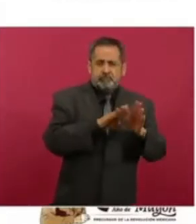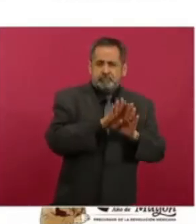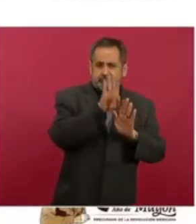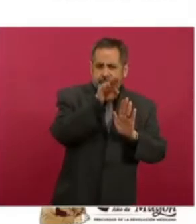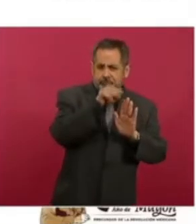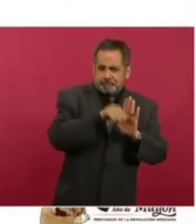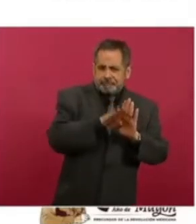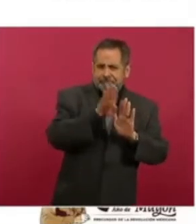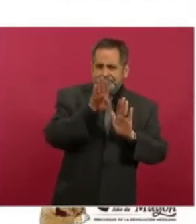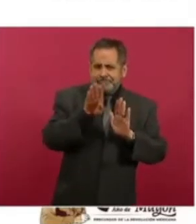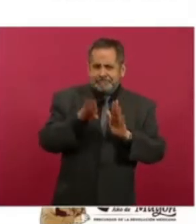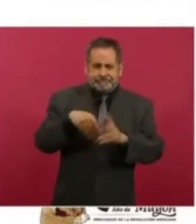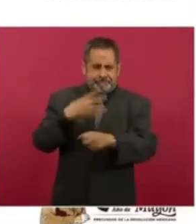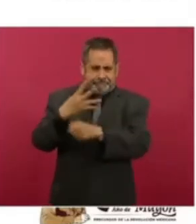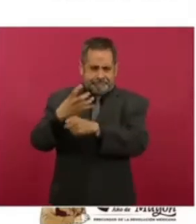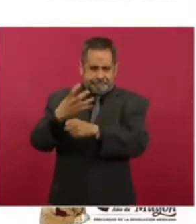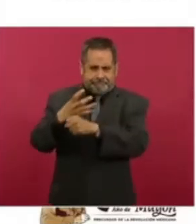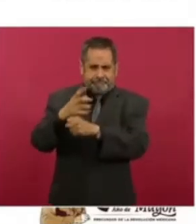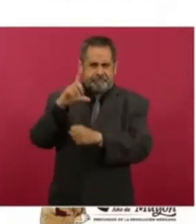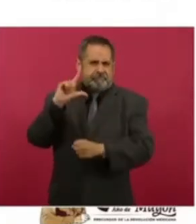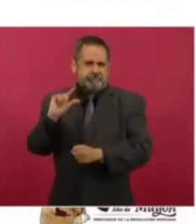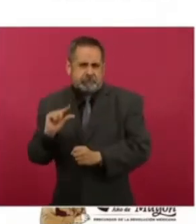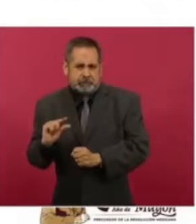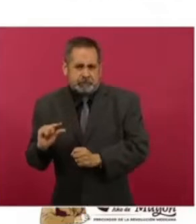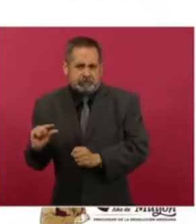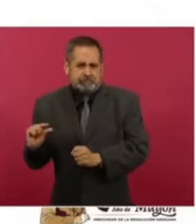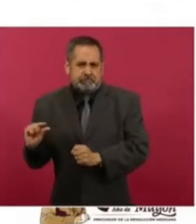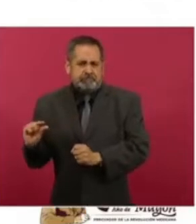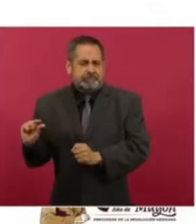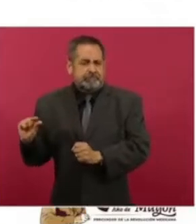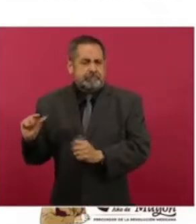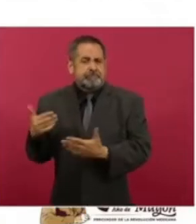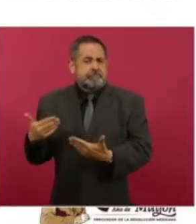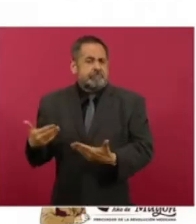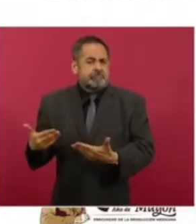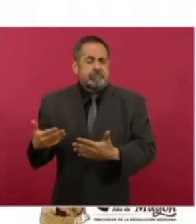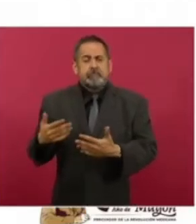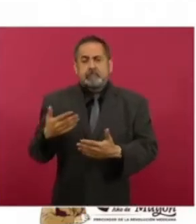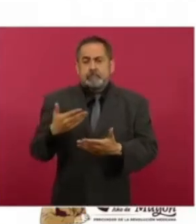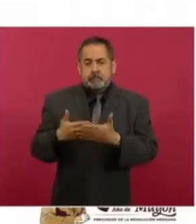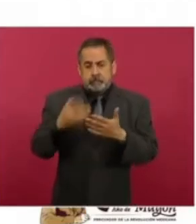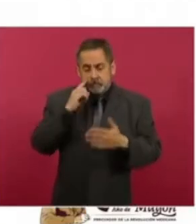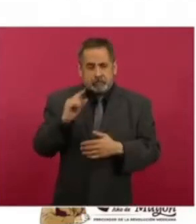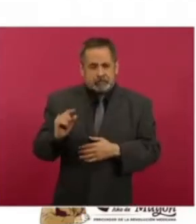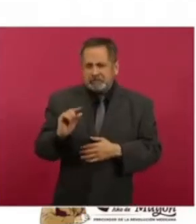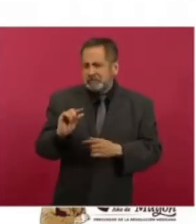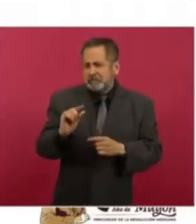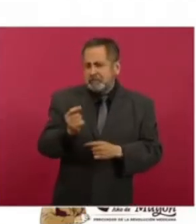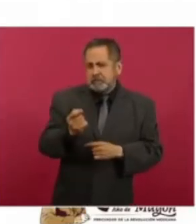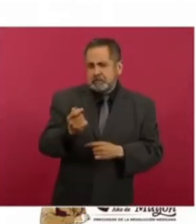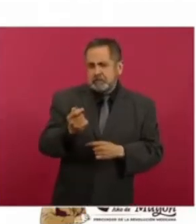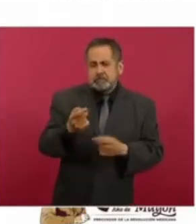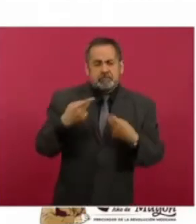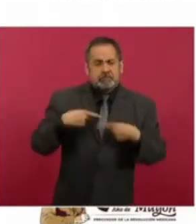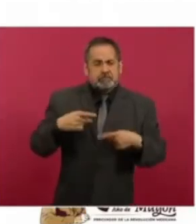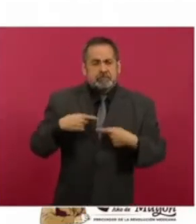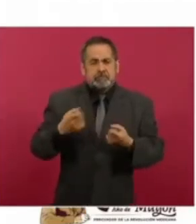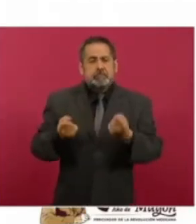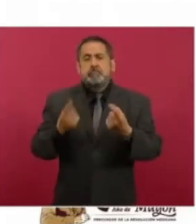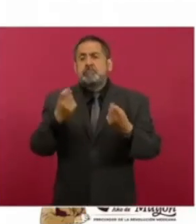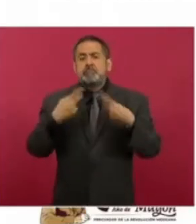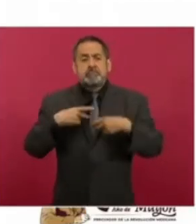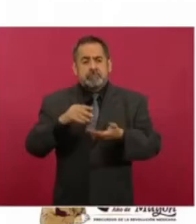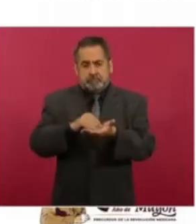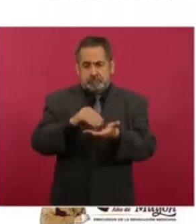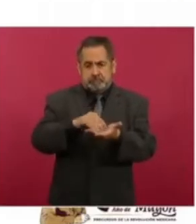epidemia. Y esto en este momento nos deja con una cantidad muy pequeña, una proporción muy pequeña de casos